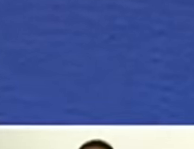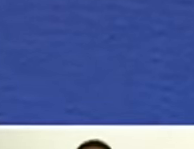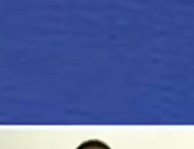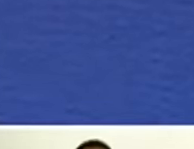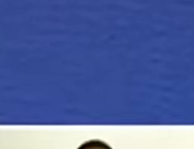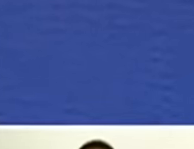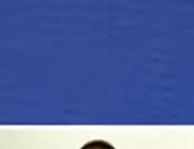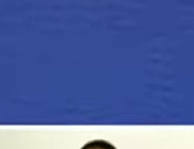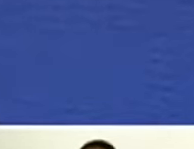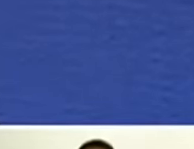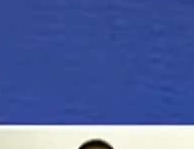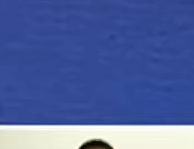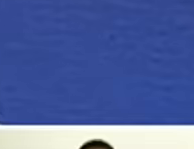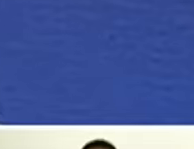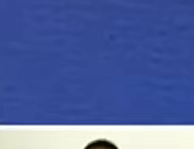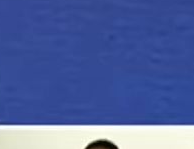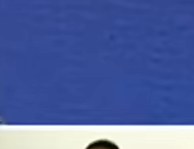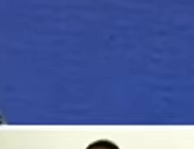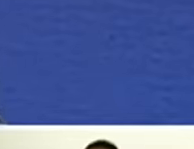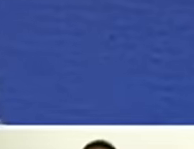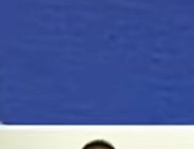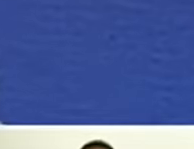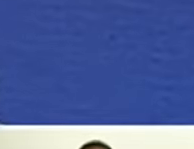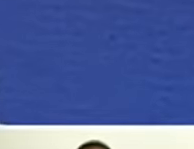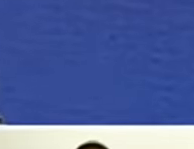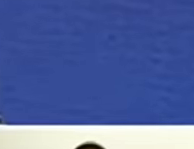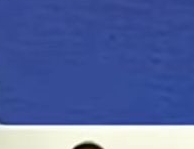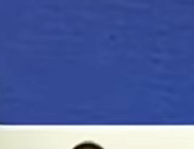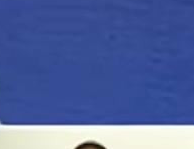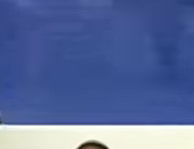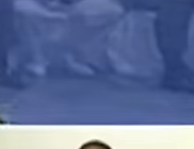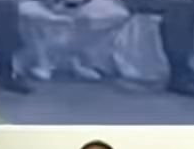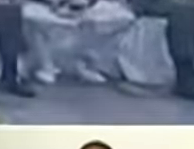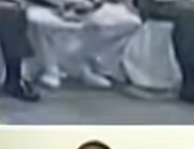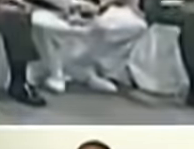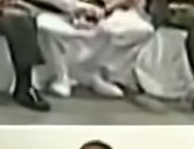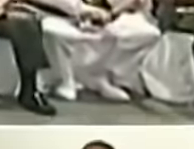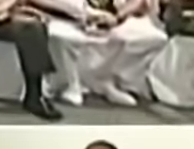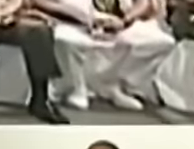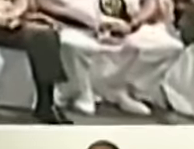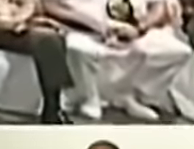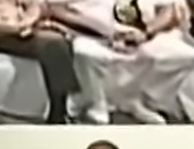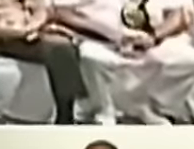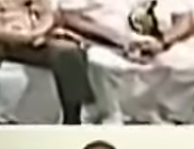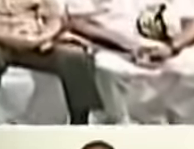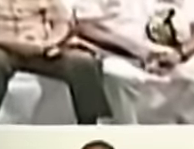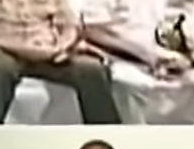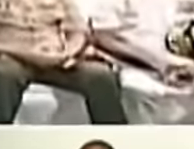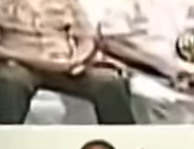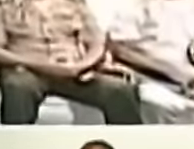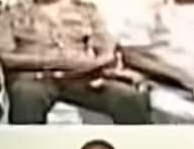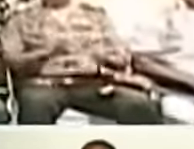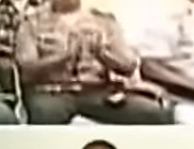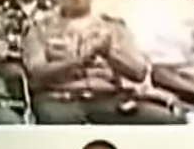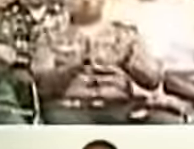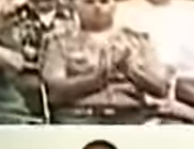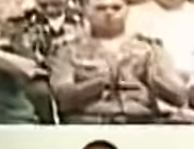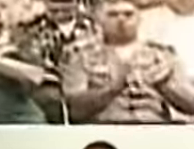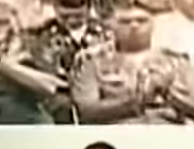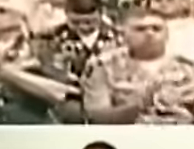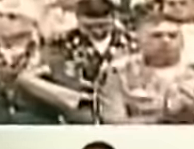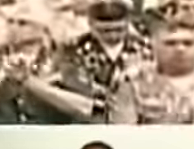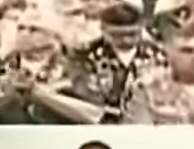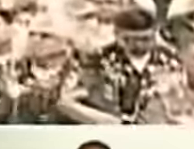Ni lo uno ni lo otro. Venezuela lo que está reclamando sus derechos históricos, jurídicos, de